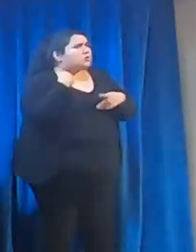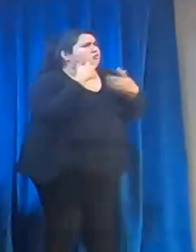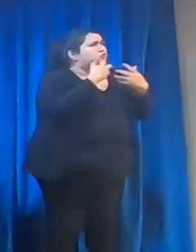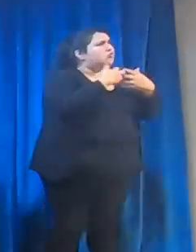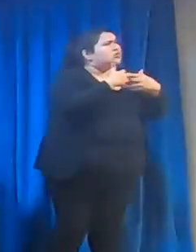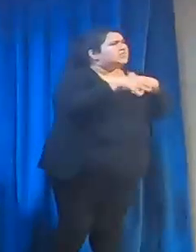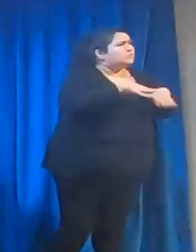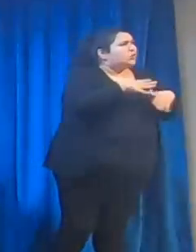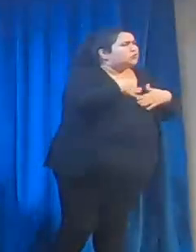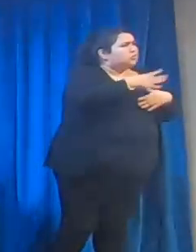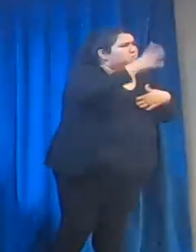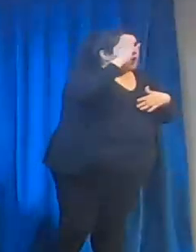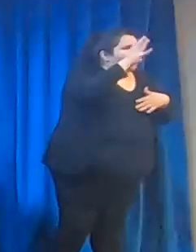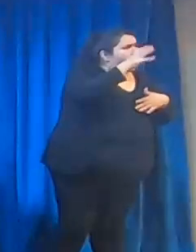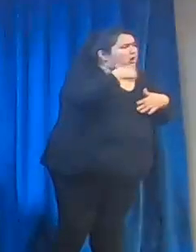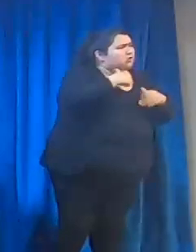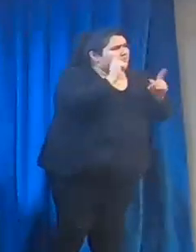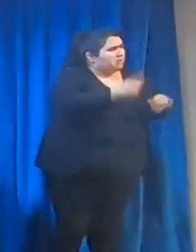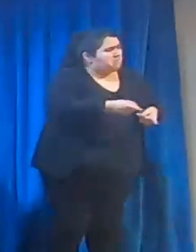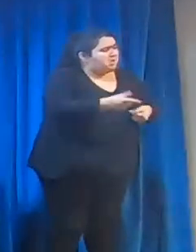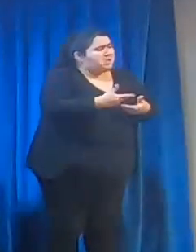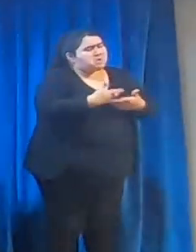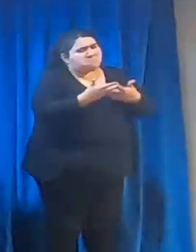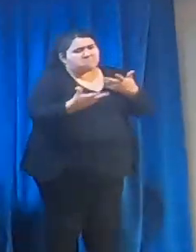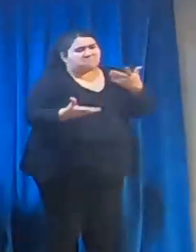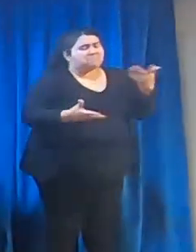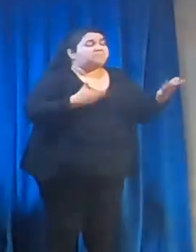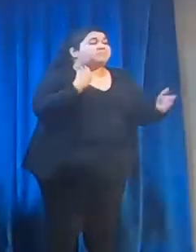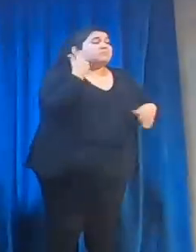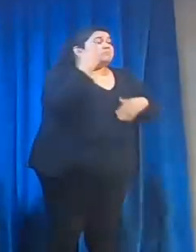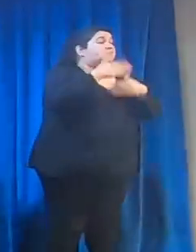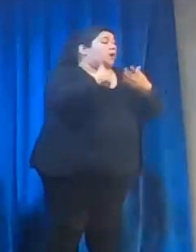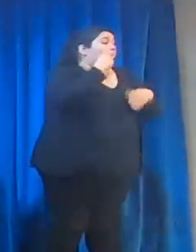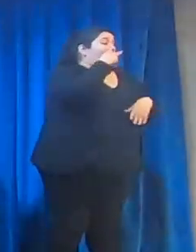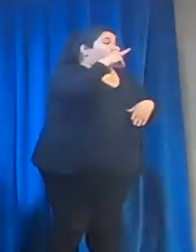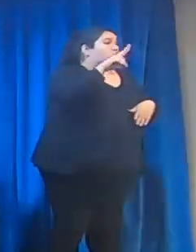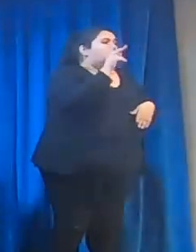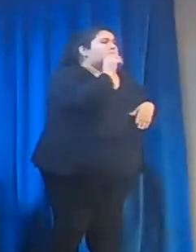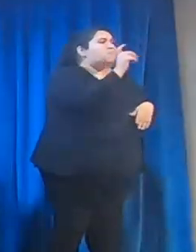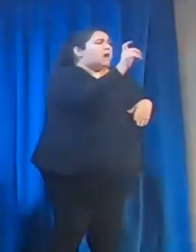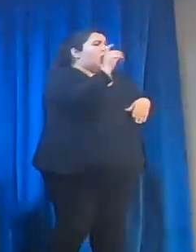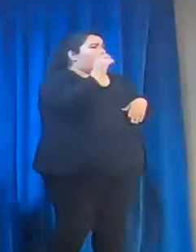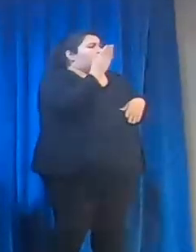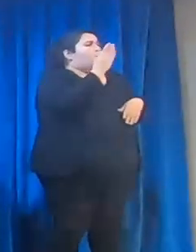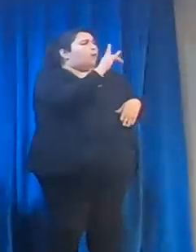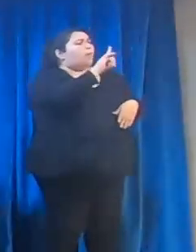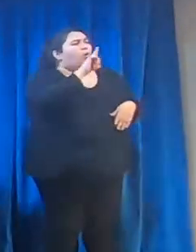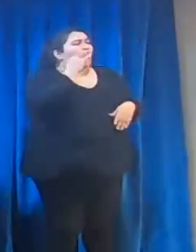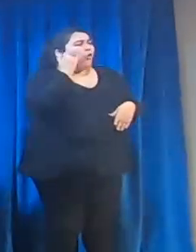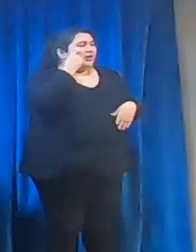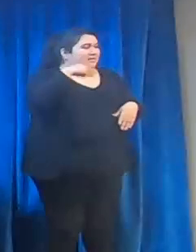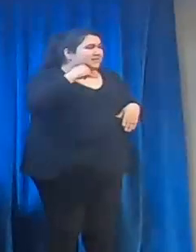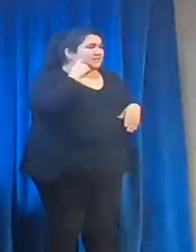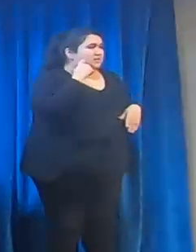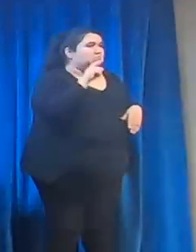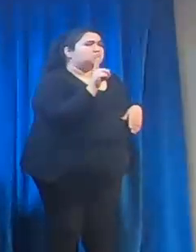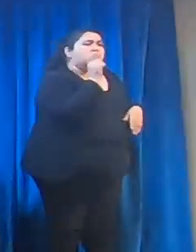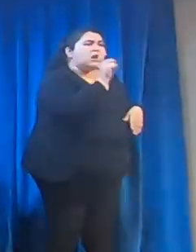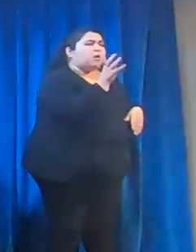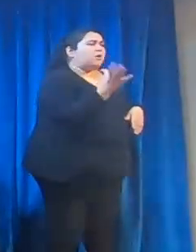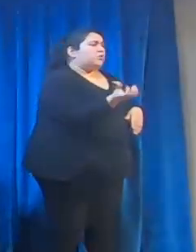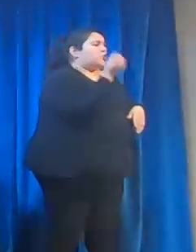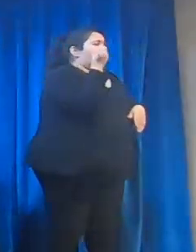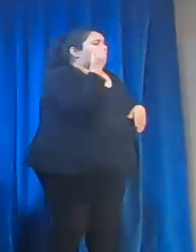en la escuela también, me resonó y demás. Fue recién en el 2000 que encontré la palabra bullying, y ahí la tomé. La tomé para